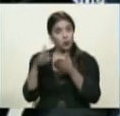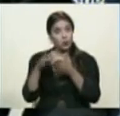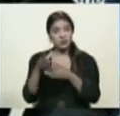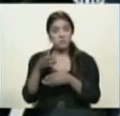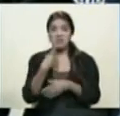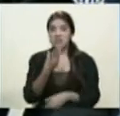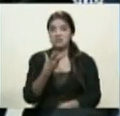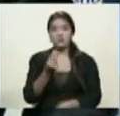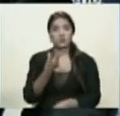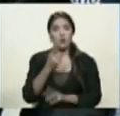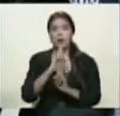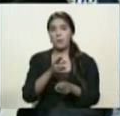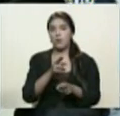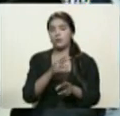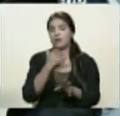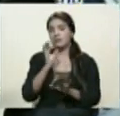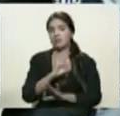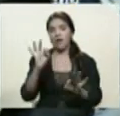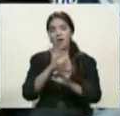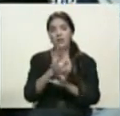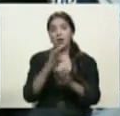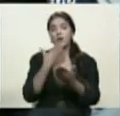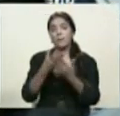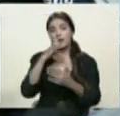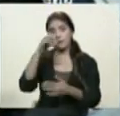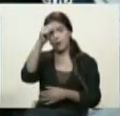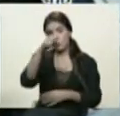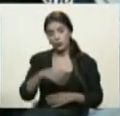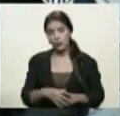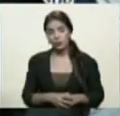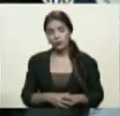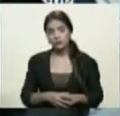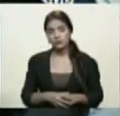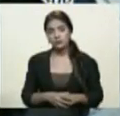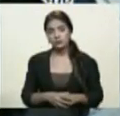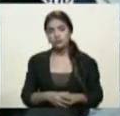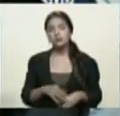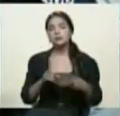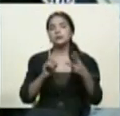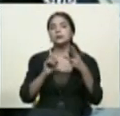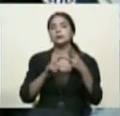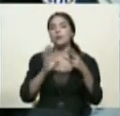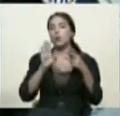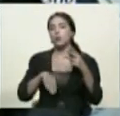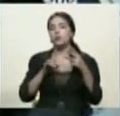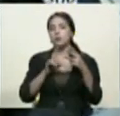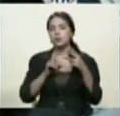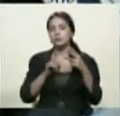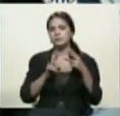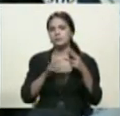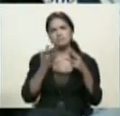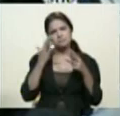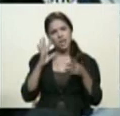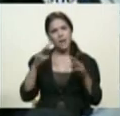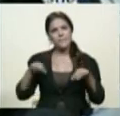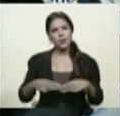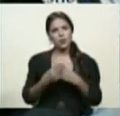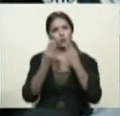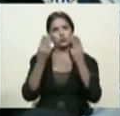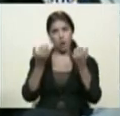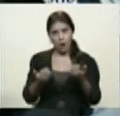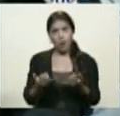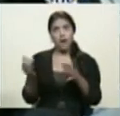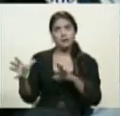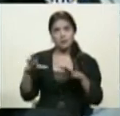responder favorablemente a la solicitud de maduro y para terminar cree que el mercosur ahorita